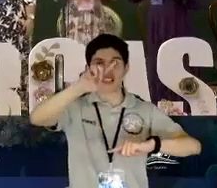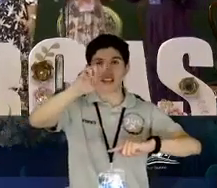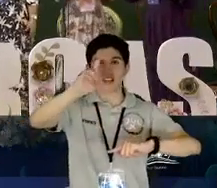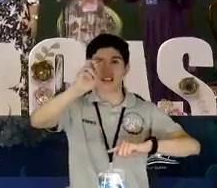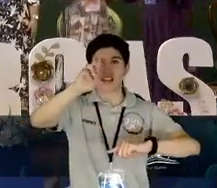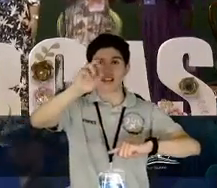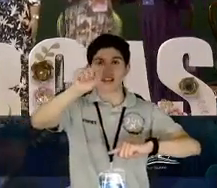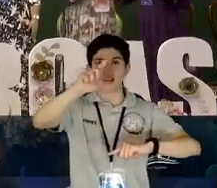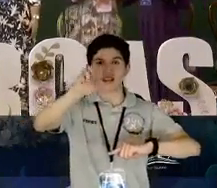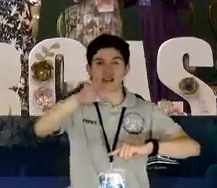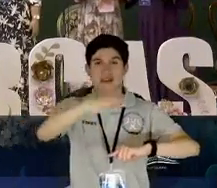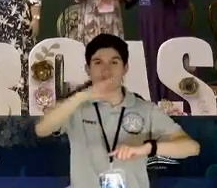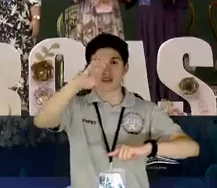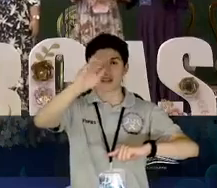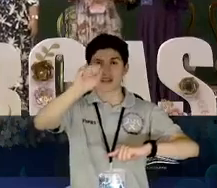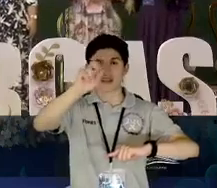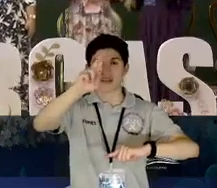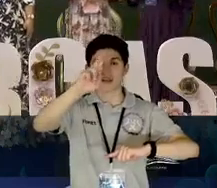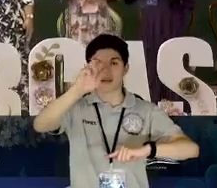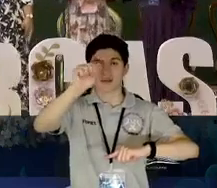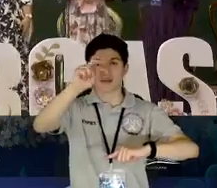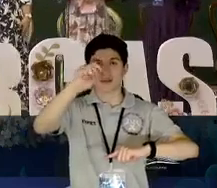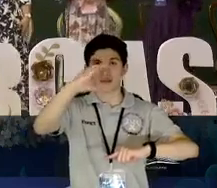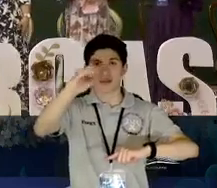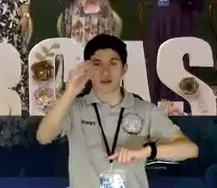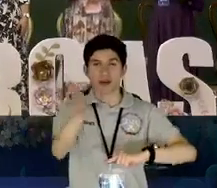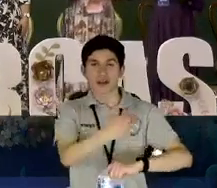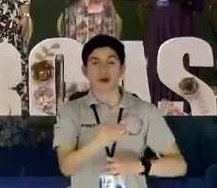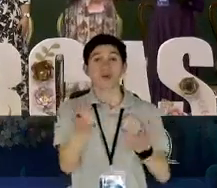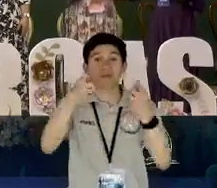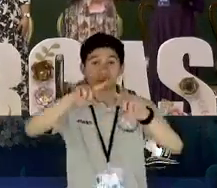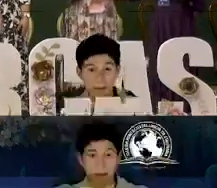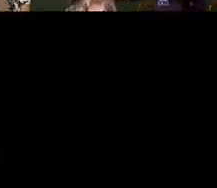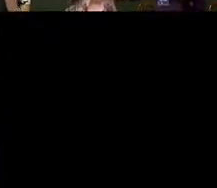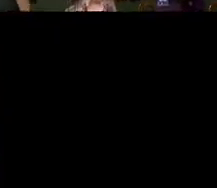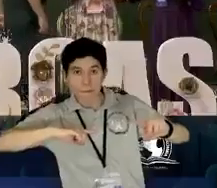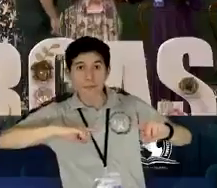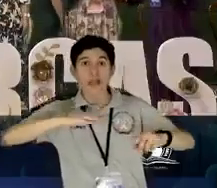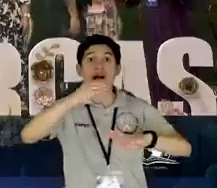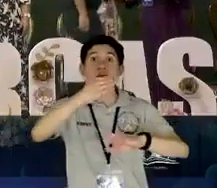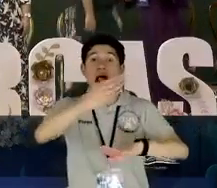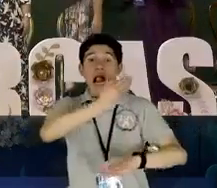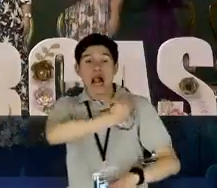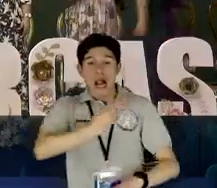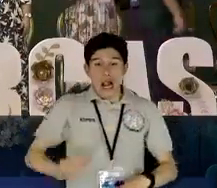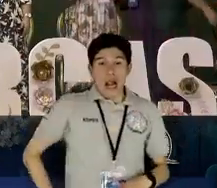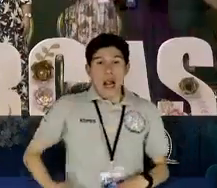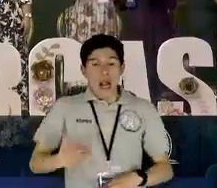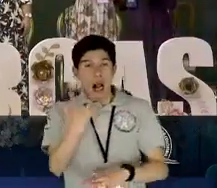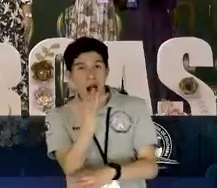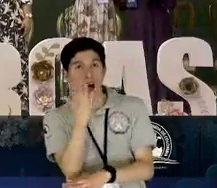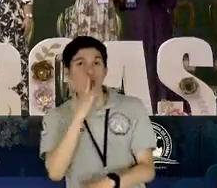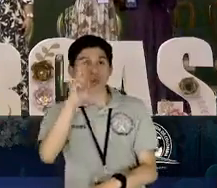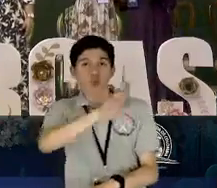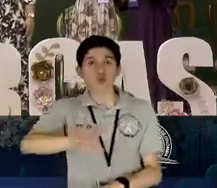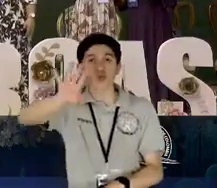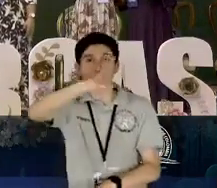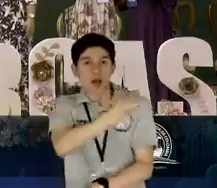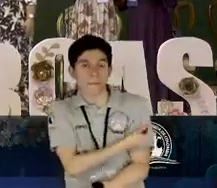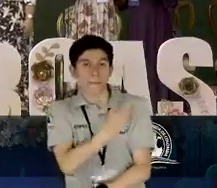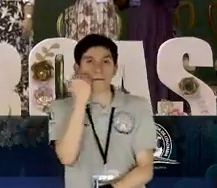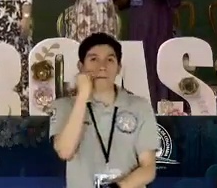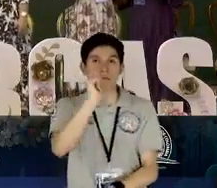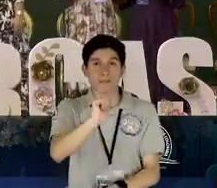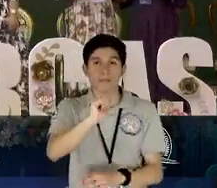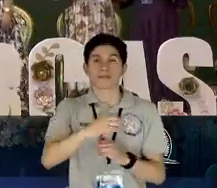el saludo de la directiva nacional, de mi hermana Aura Ligia, nuestra presidenta, la hermana Ingrid, la vice, la hermana